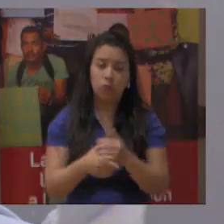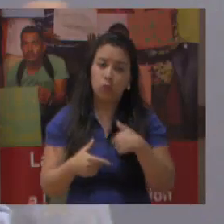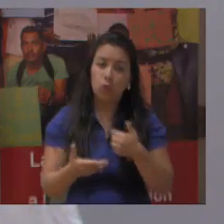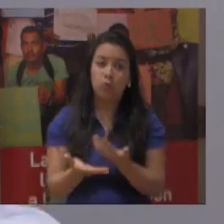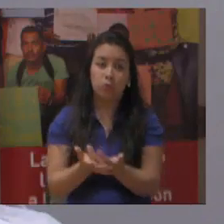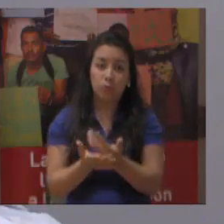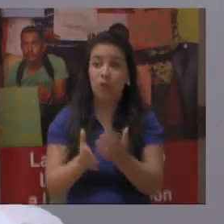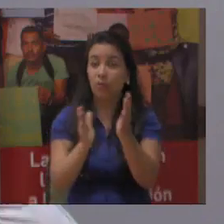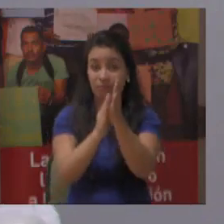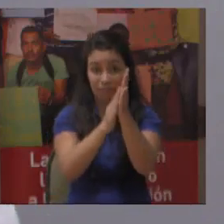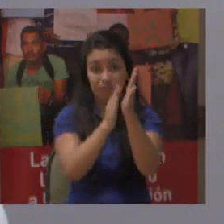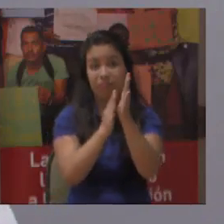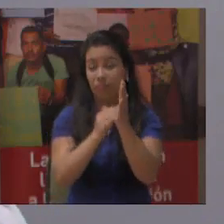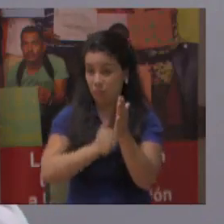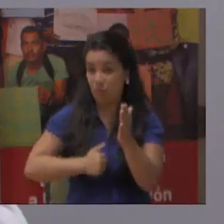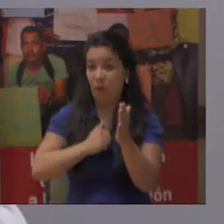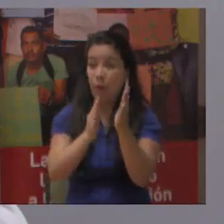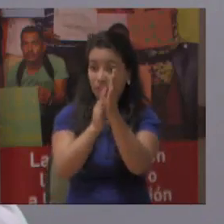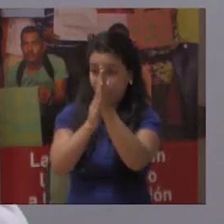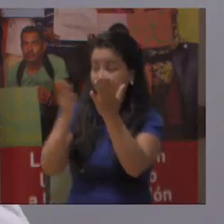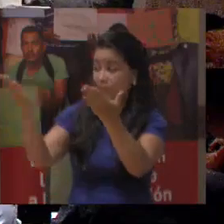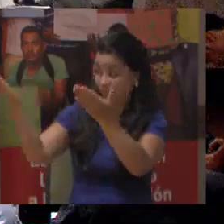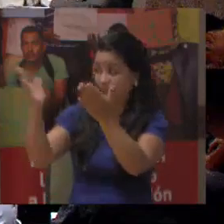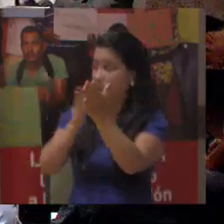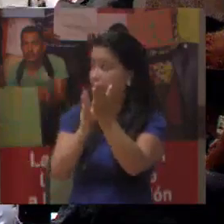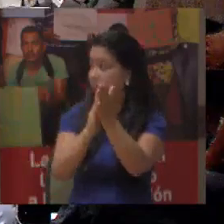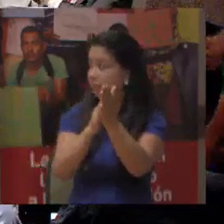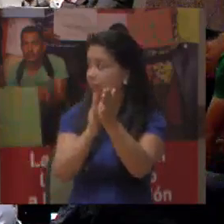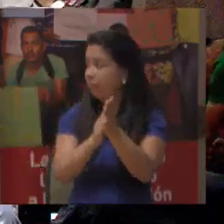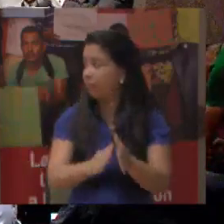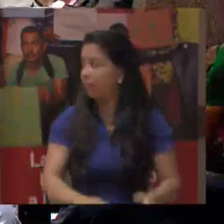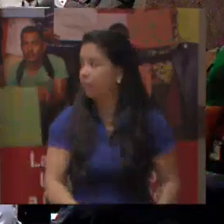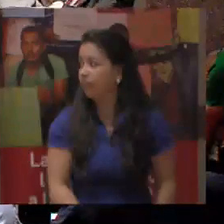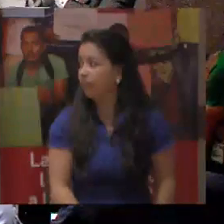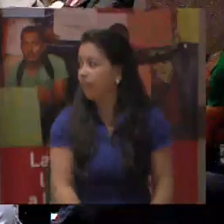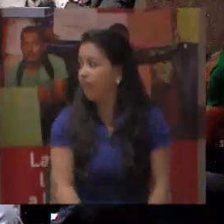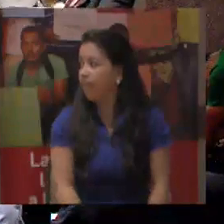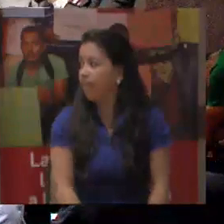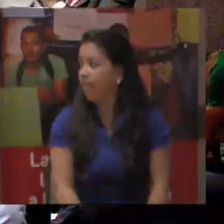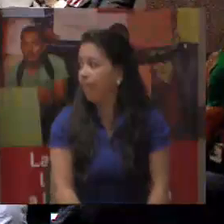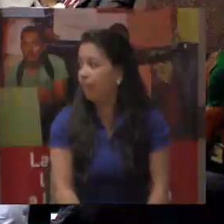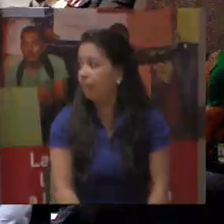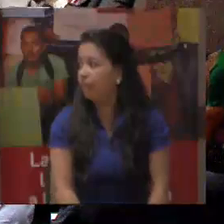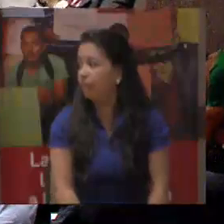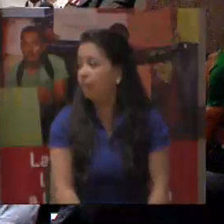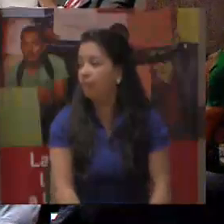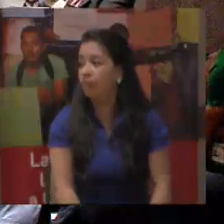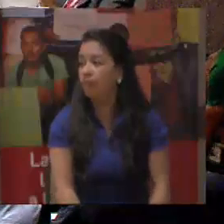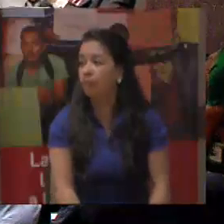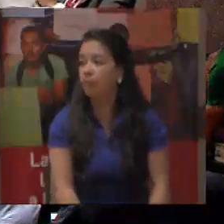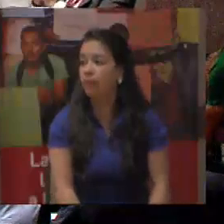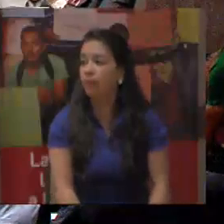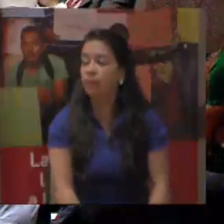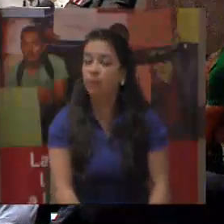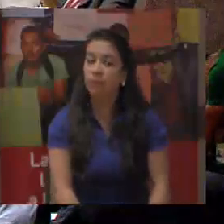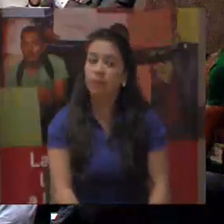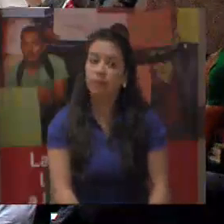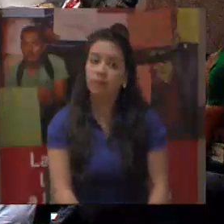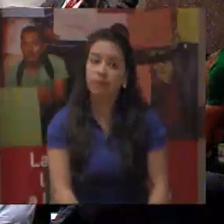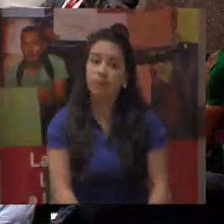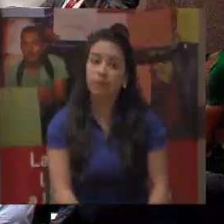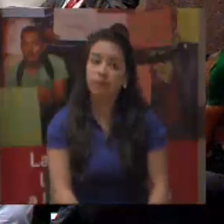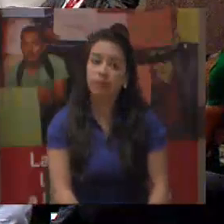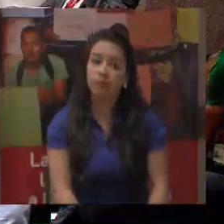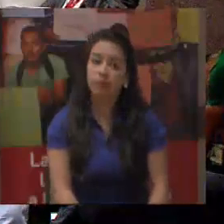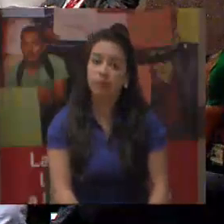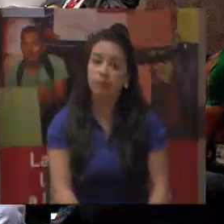un aplauso para Carlos Raúl, porque es más, yo te doy las gracias personalmente, porque ustedes no se imaginan